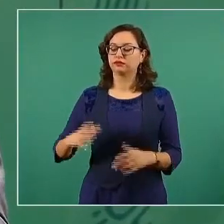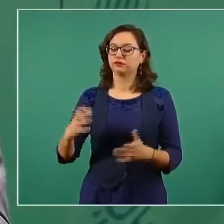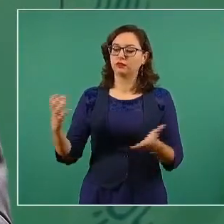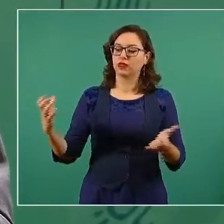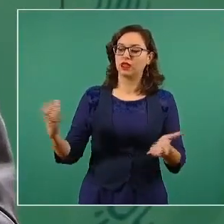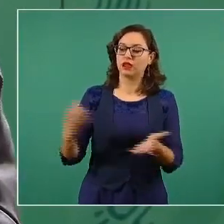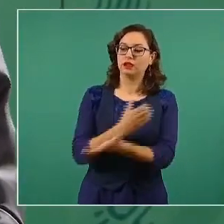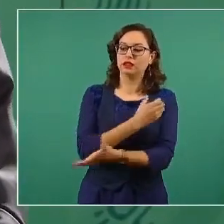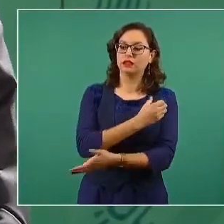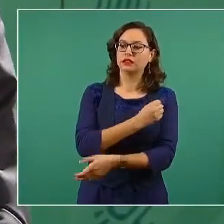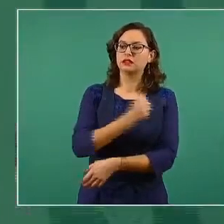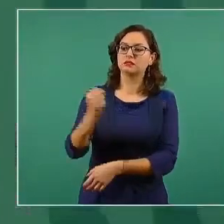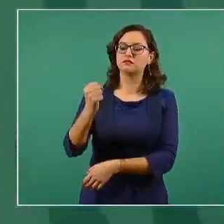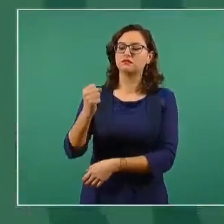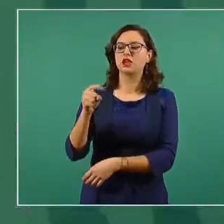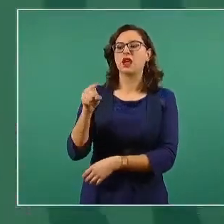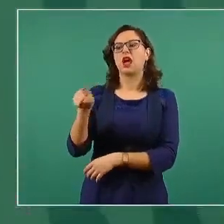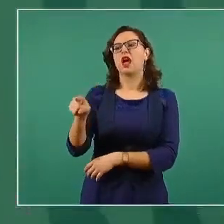es populista,